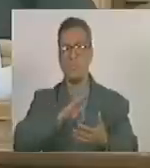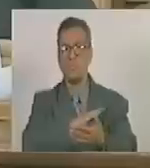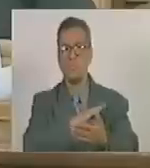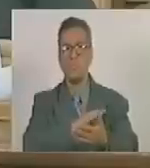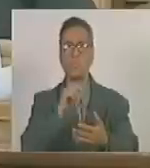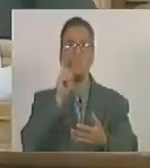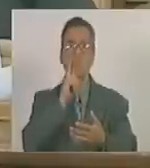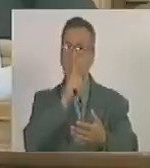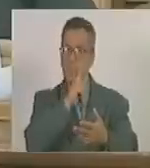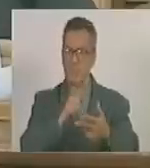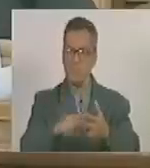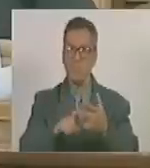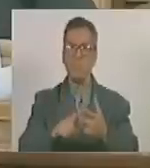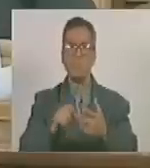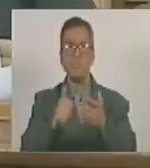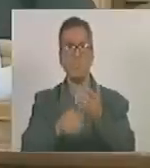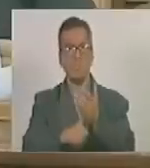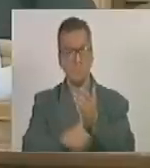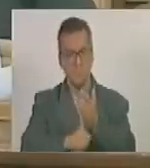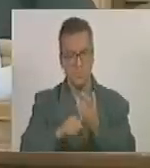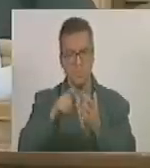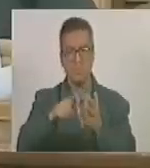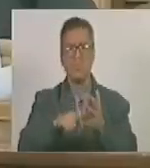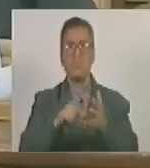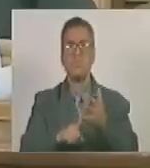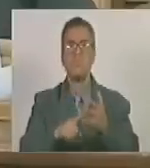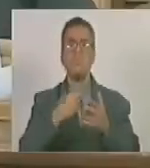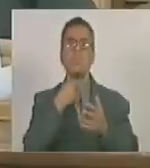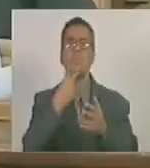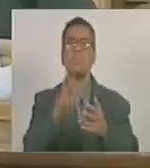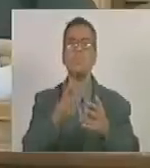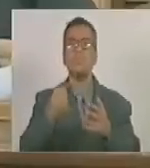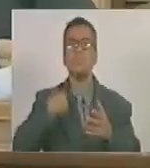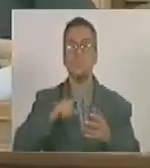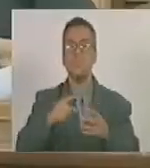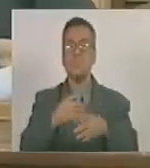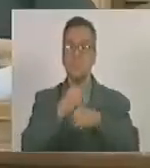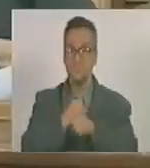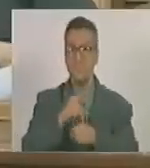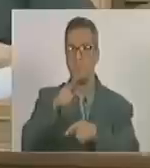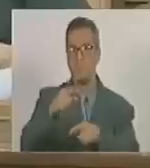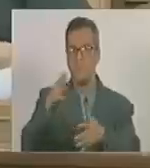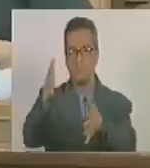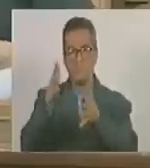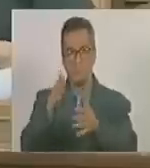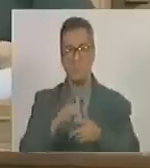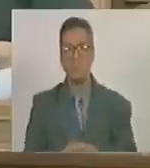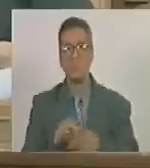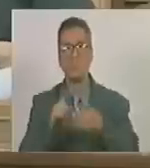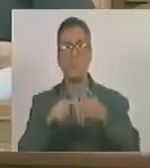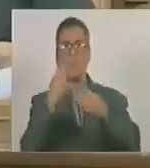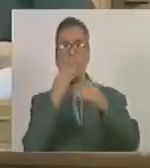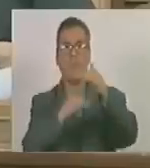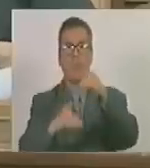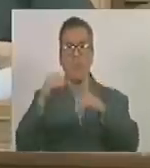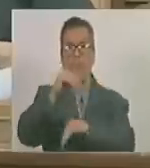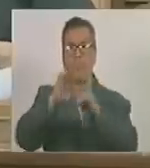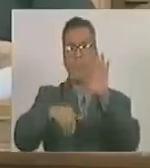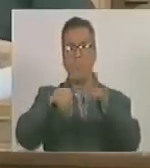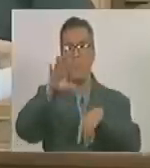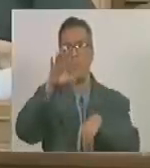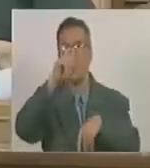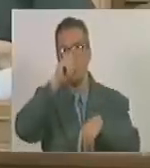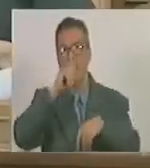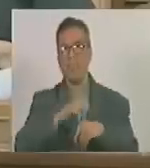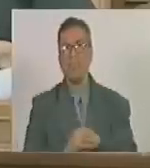identificando nombre, apellido, cédula de identidad y vocería a la que aspira. 3. Ser mayor de 15 años de